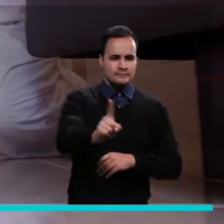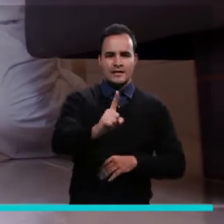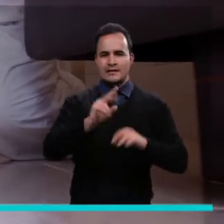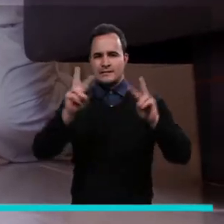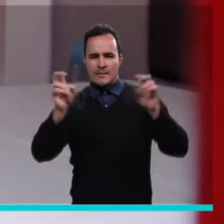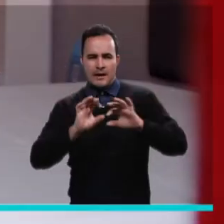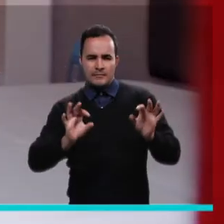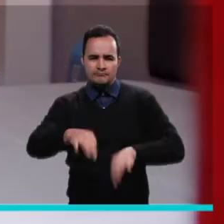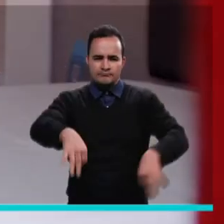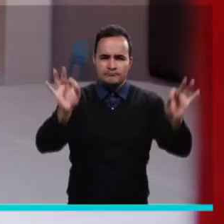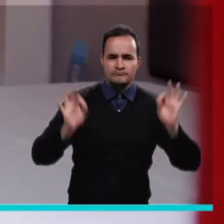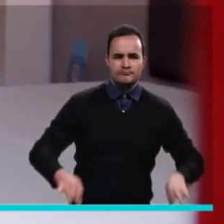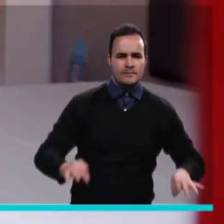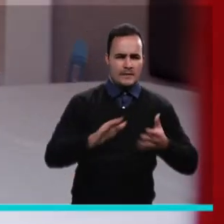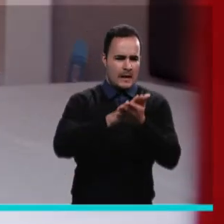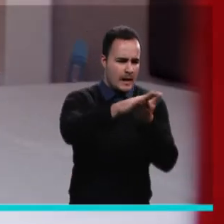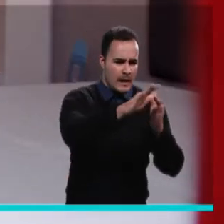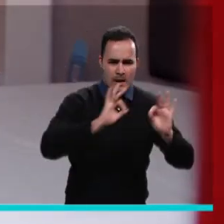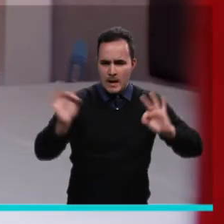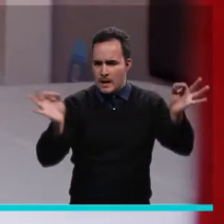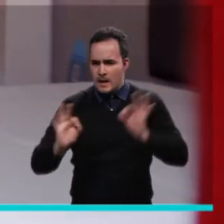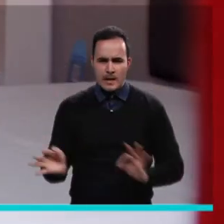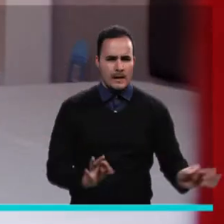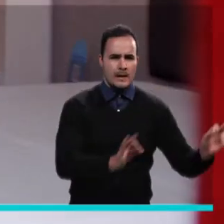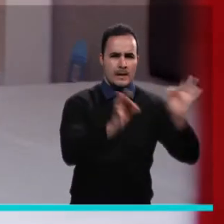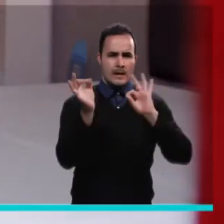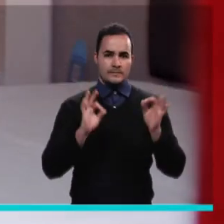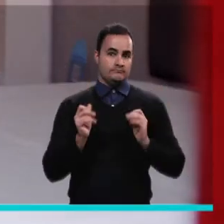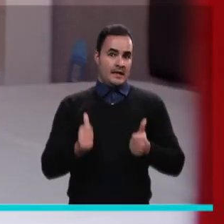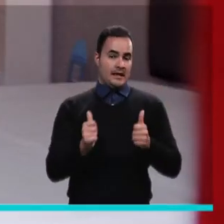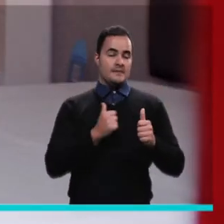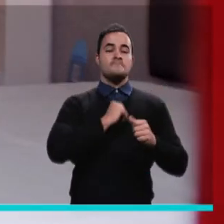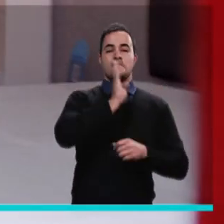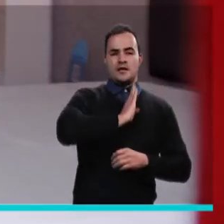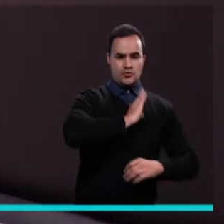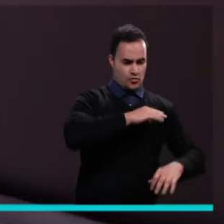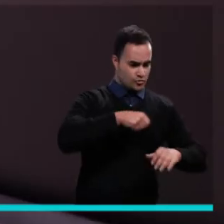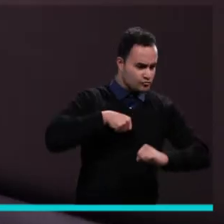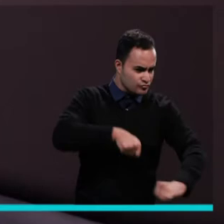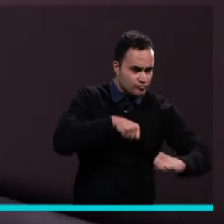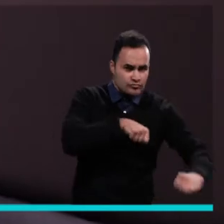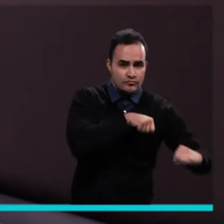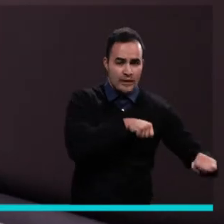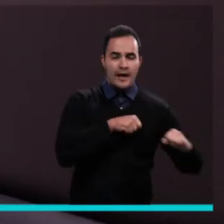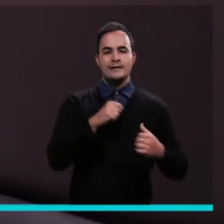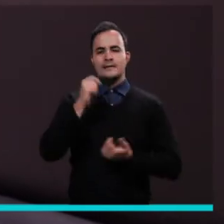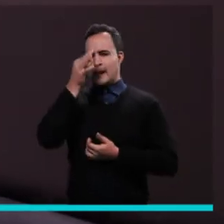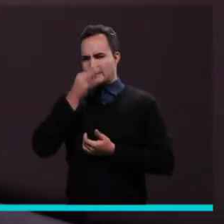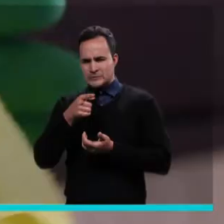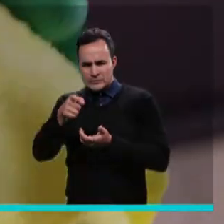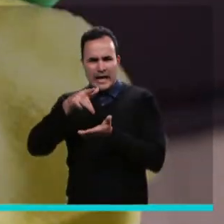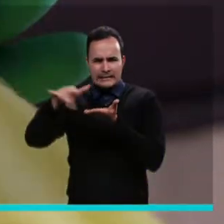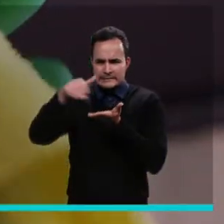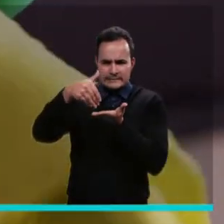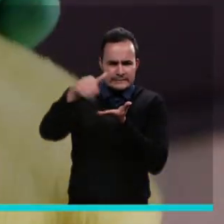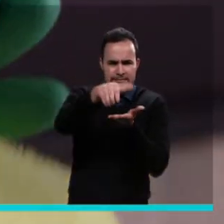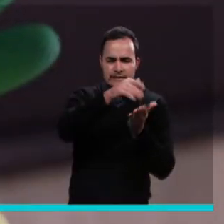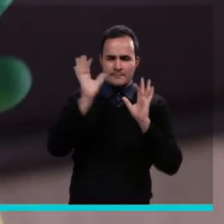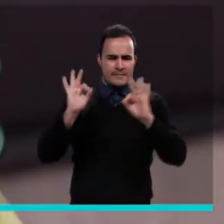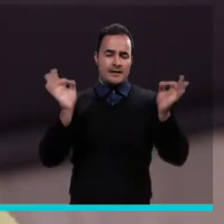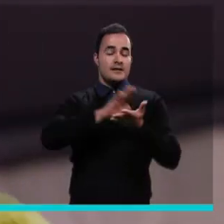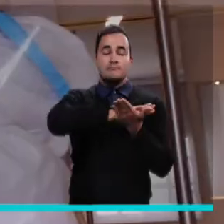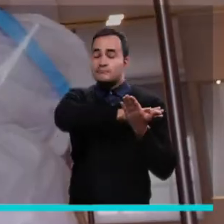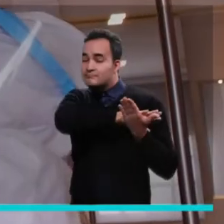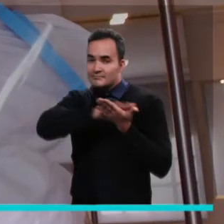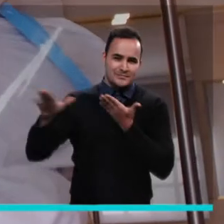la lencería, se salió, se empieza a hacer lavado de baños y luego desinfección y limpieza de todo, todo